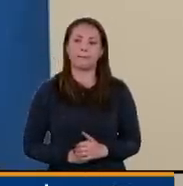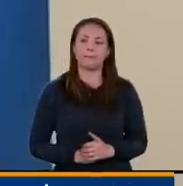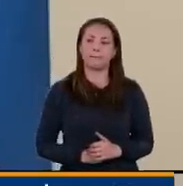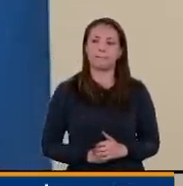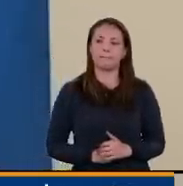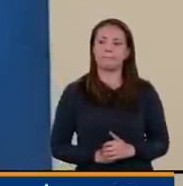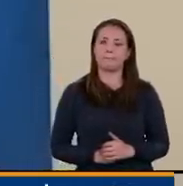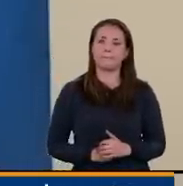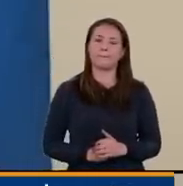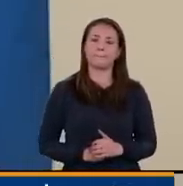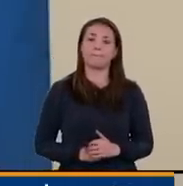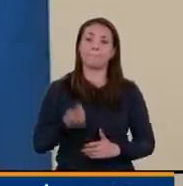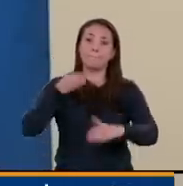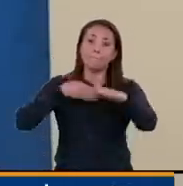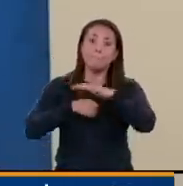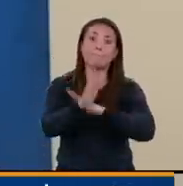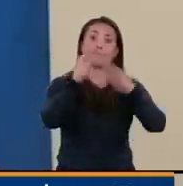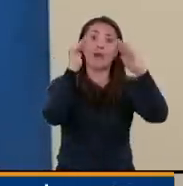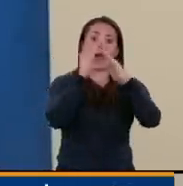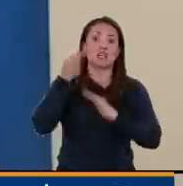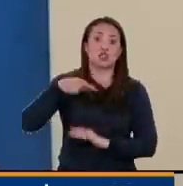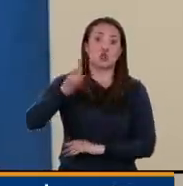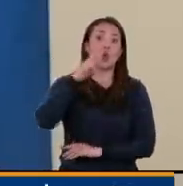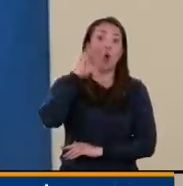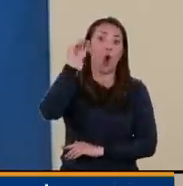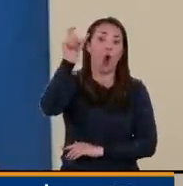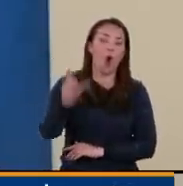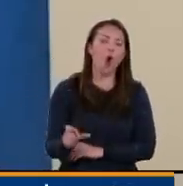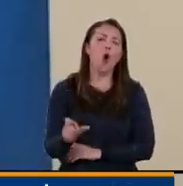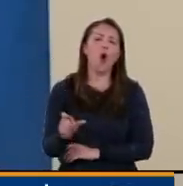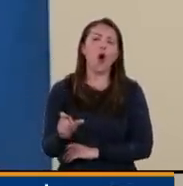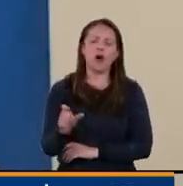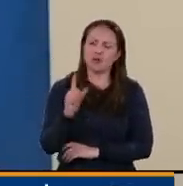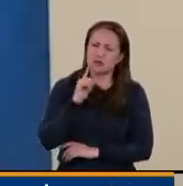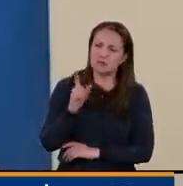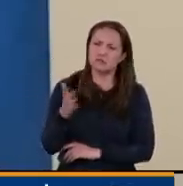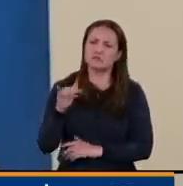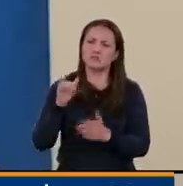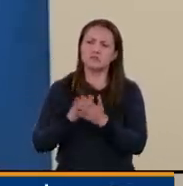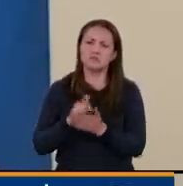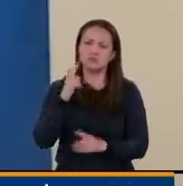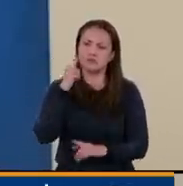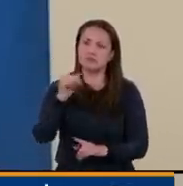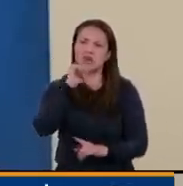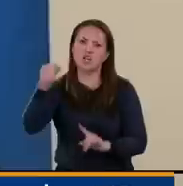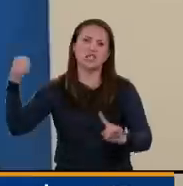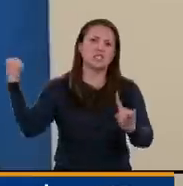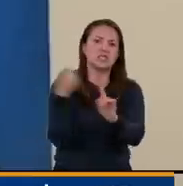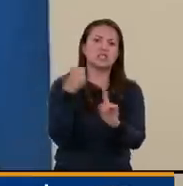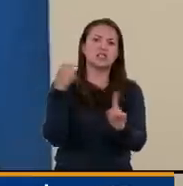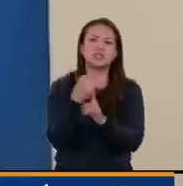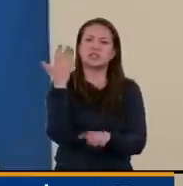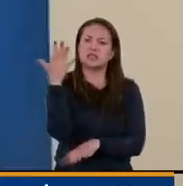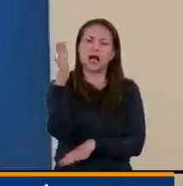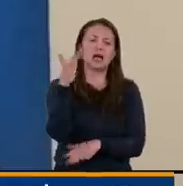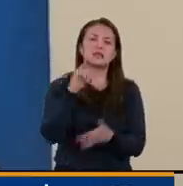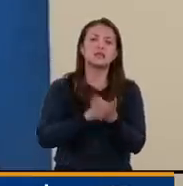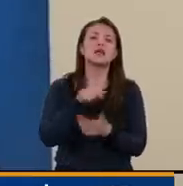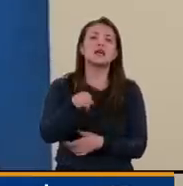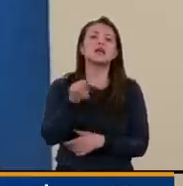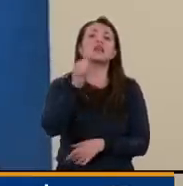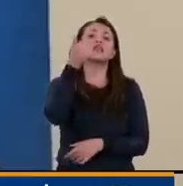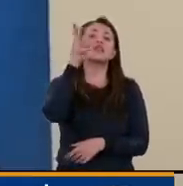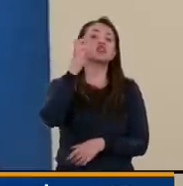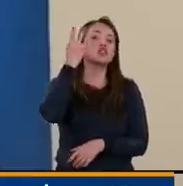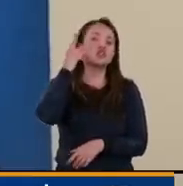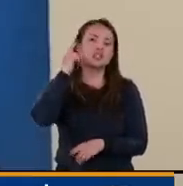Al ingresar a la vivienda del procesado, presuntamente procedió a agredirla brutalmente durante aproximadamente 18